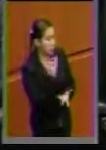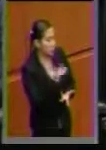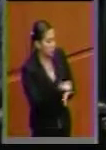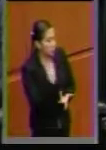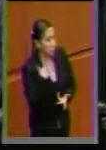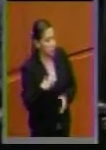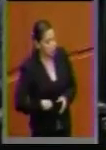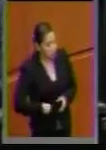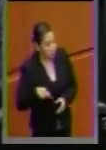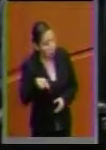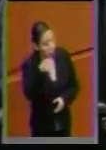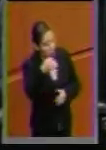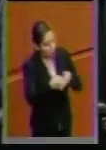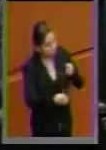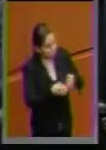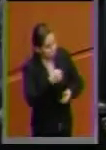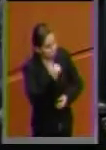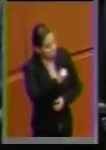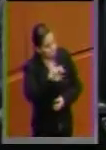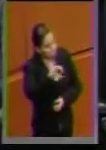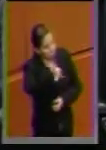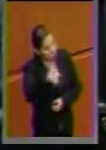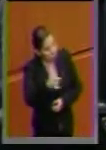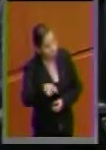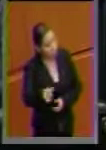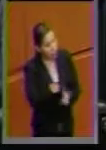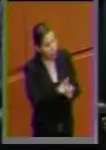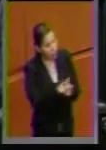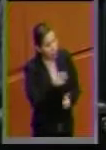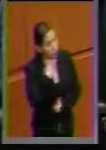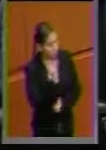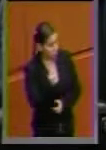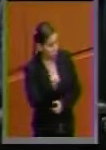impugnada ante la suprema corte por un grupo parlamentario